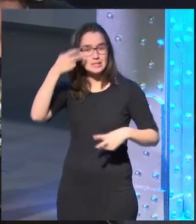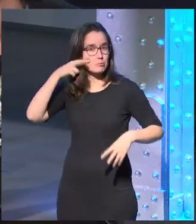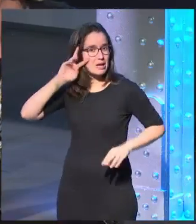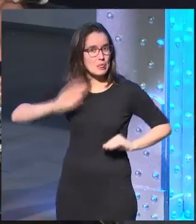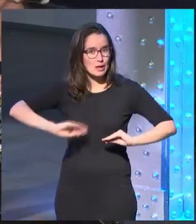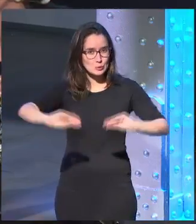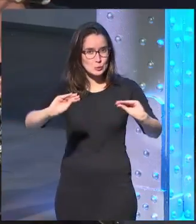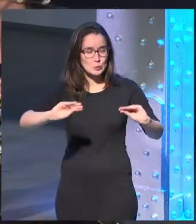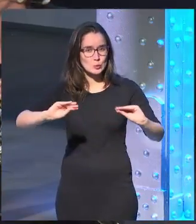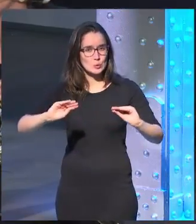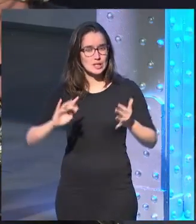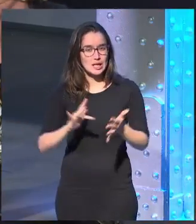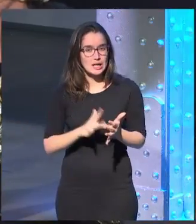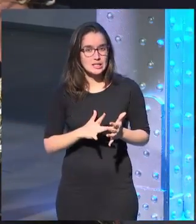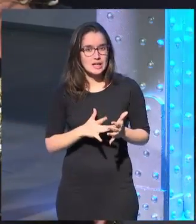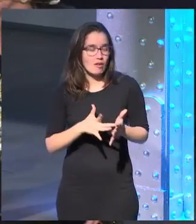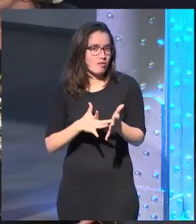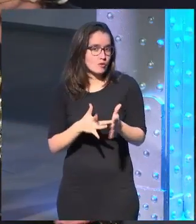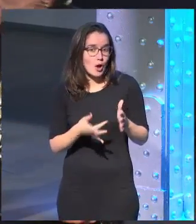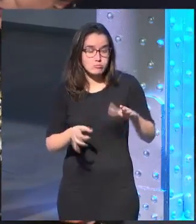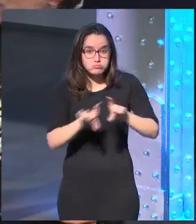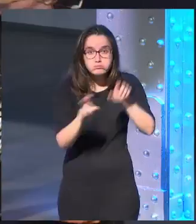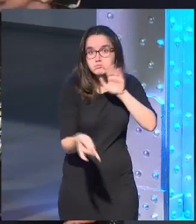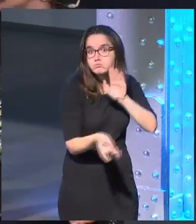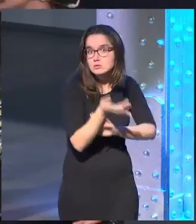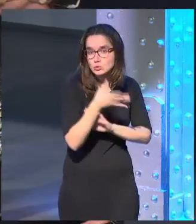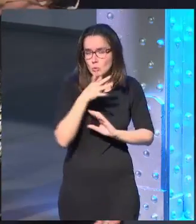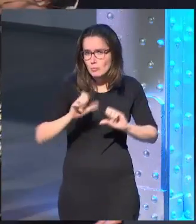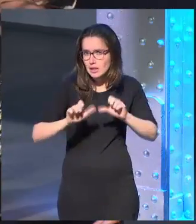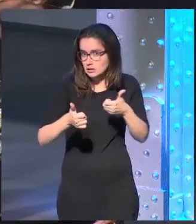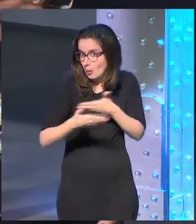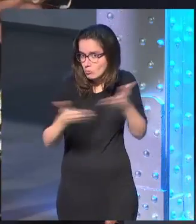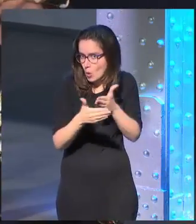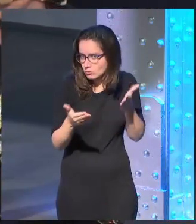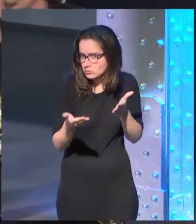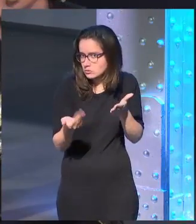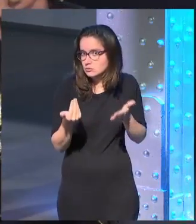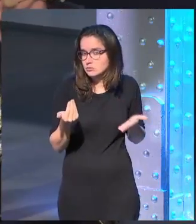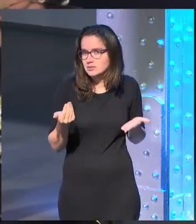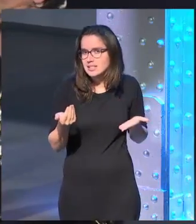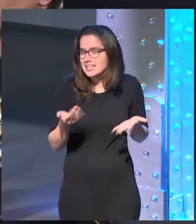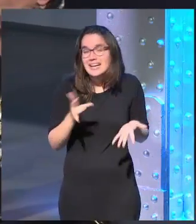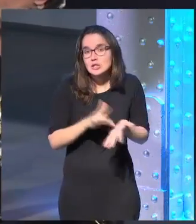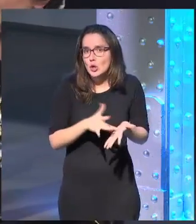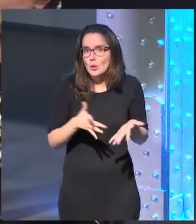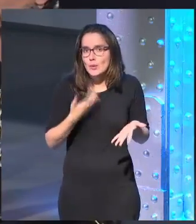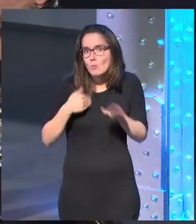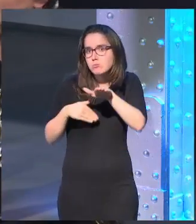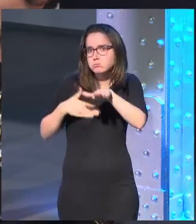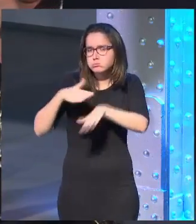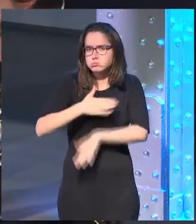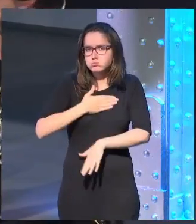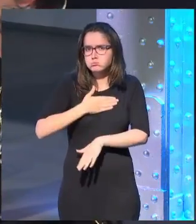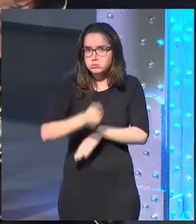experiencia que te hicieron emprender, porque tú llevas emprendiendo desde el principio, ¿no? ¿Qué pasa cuando uno da el paso